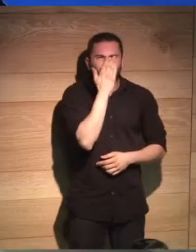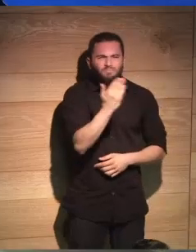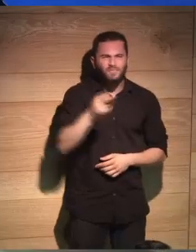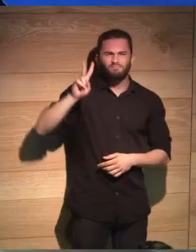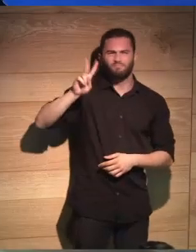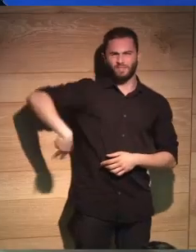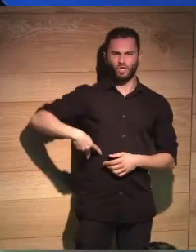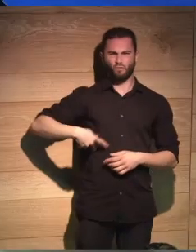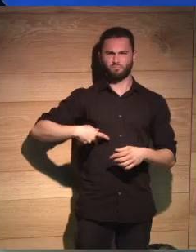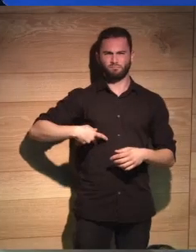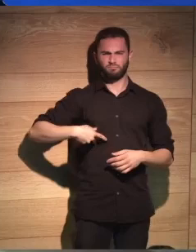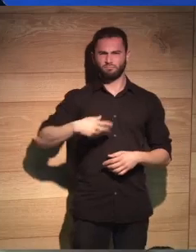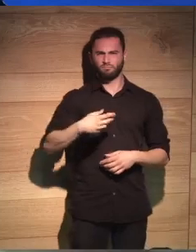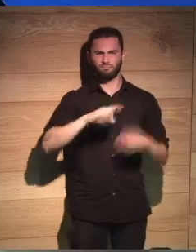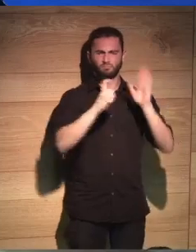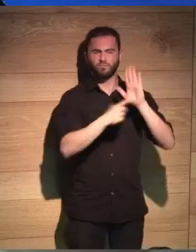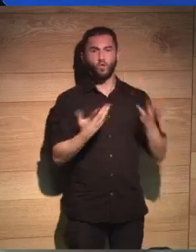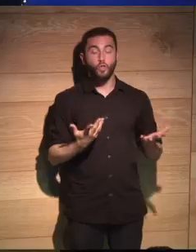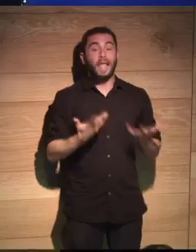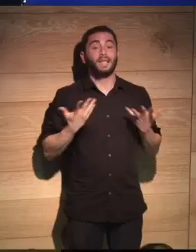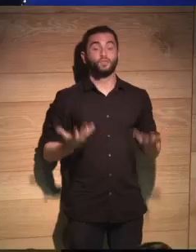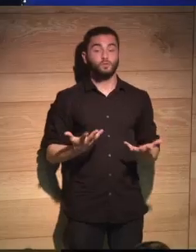ningún momento trata de enmascarar